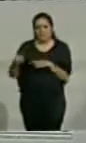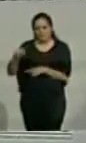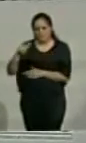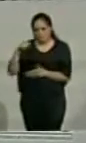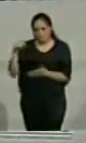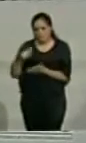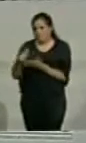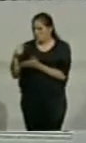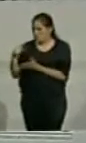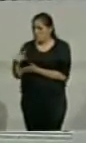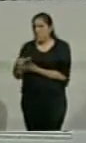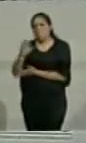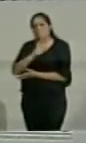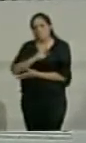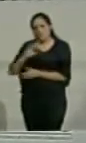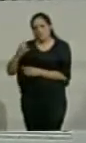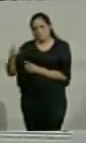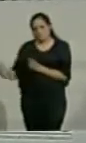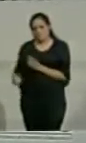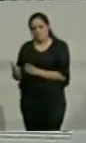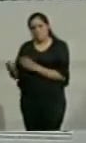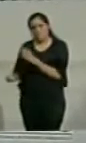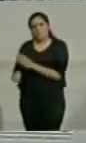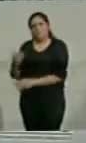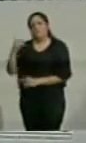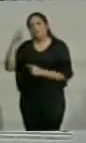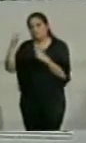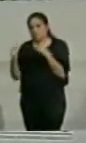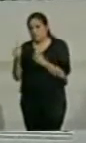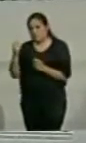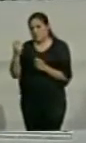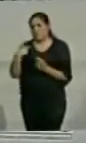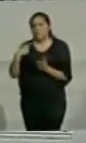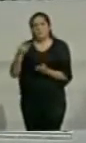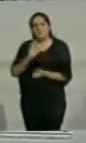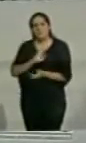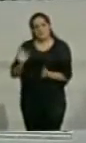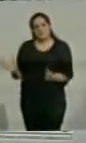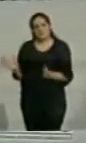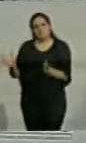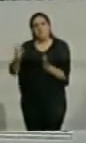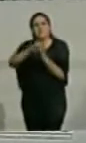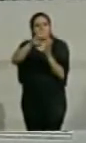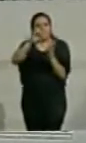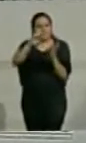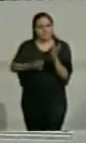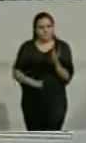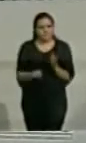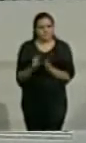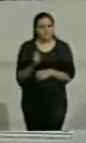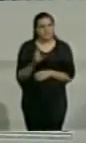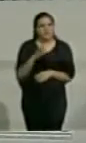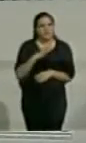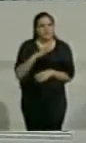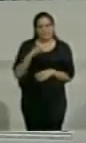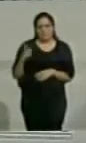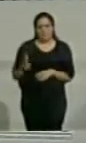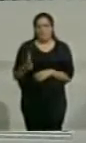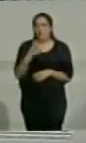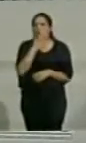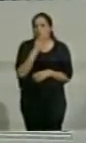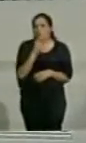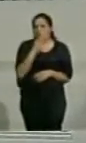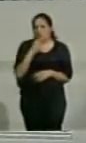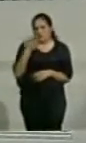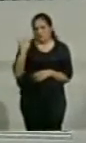realmente detone y potencialice la economía de las diferentes zonas. Y como ejemplo pongo uno de un guanajuatense, que en